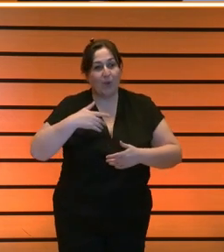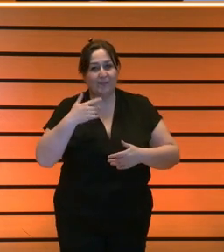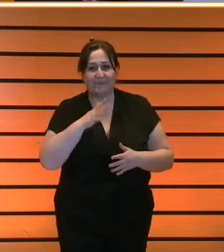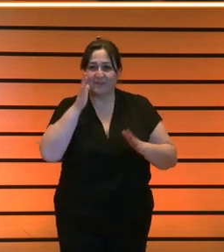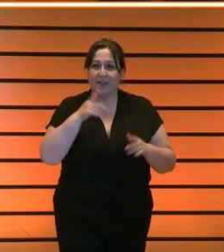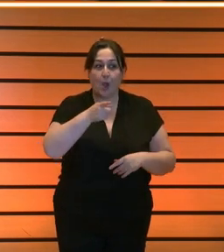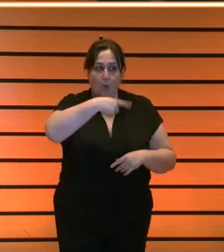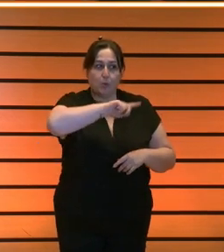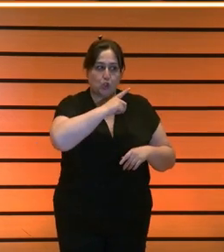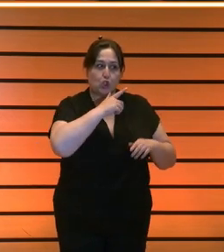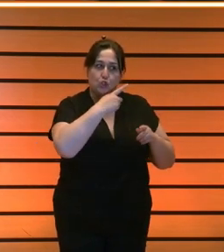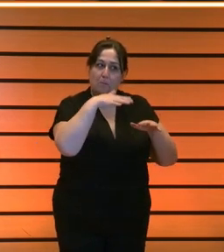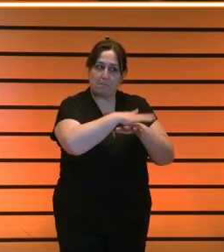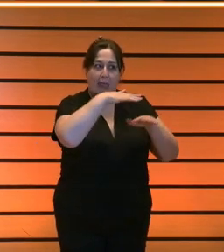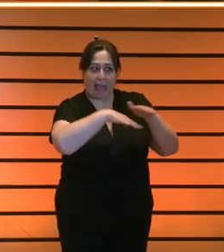estáis variados